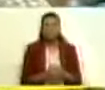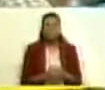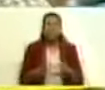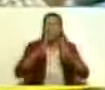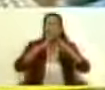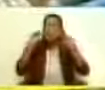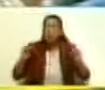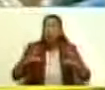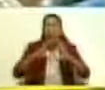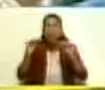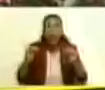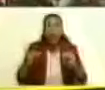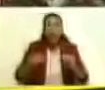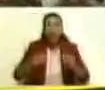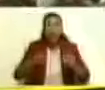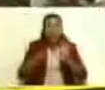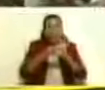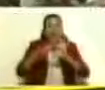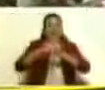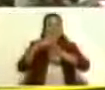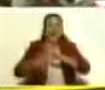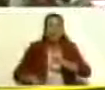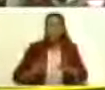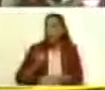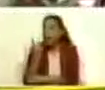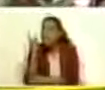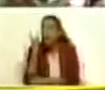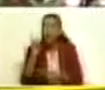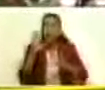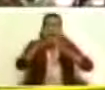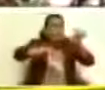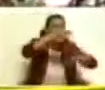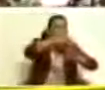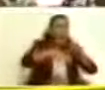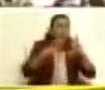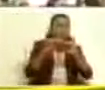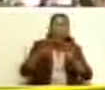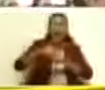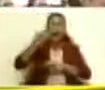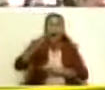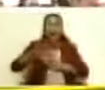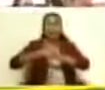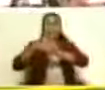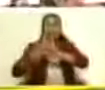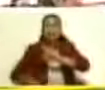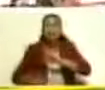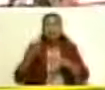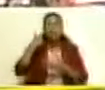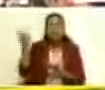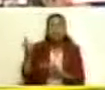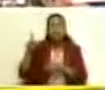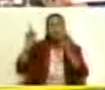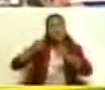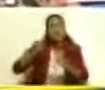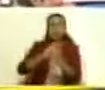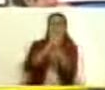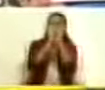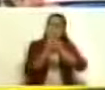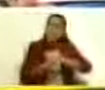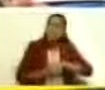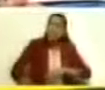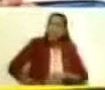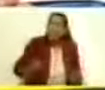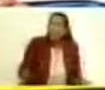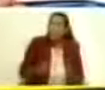Todas y todos somos sujetos de derecho y esa es la transformación que nosotros necesitamos.